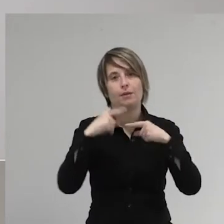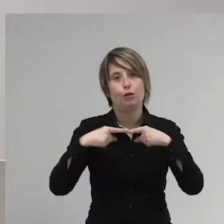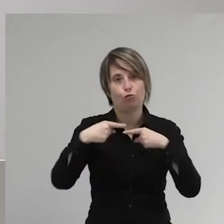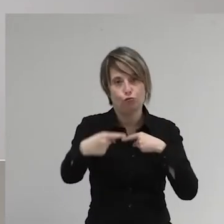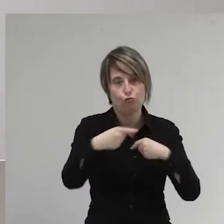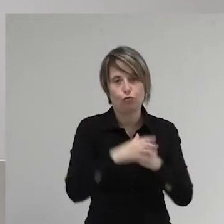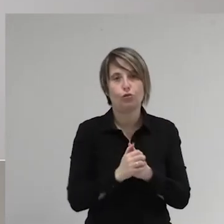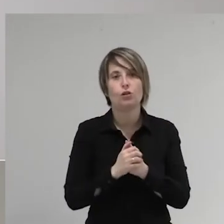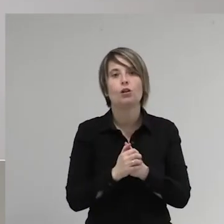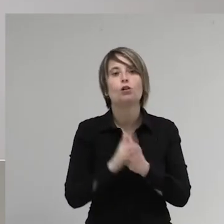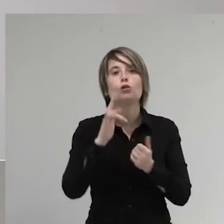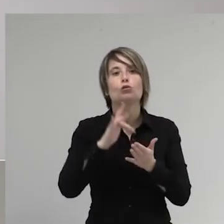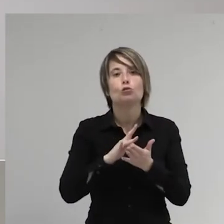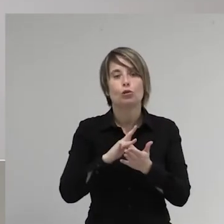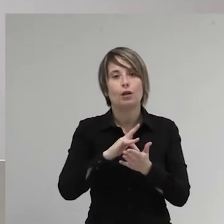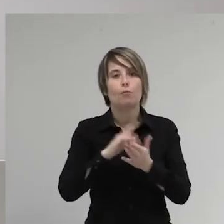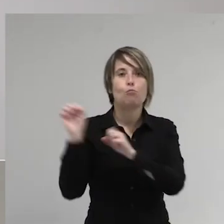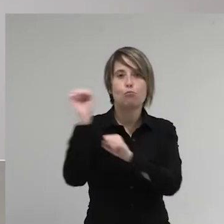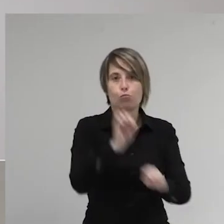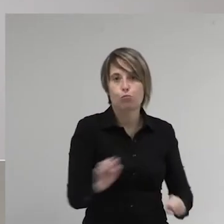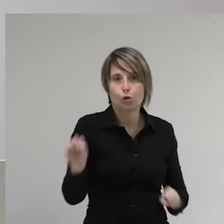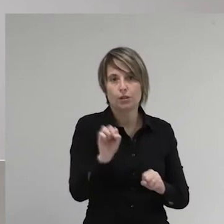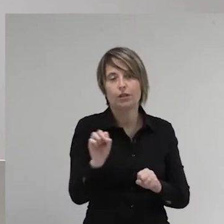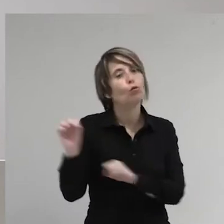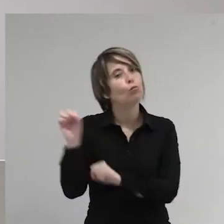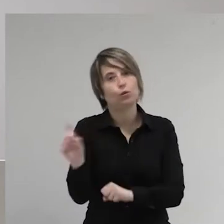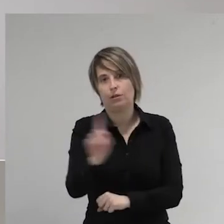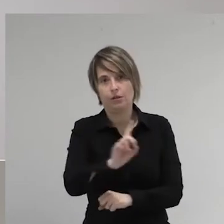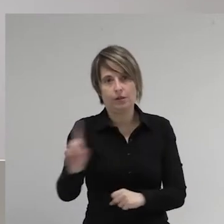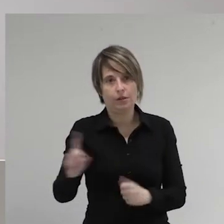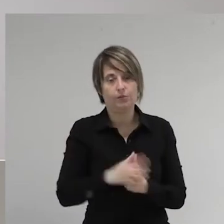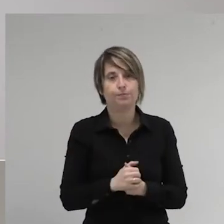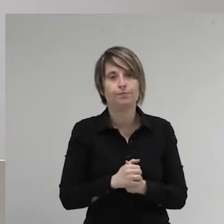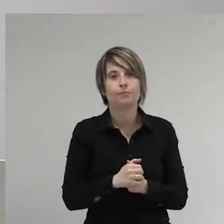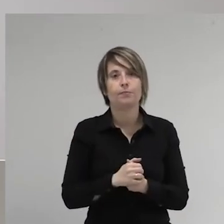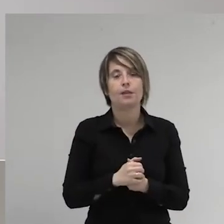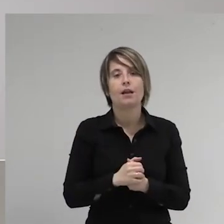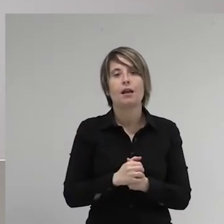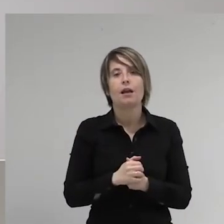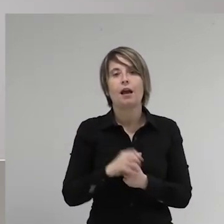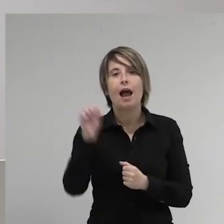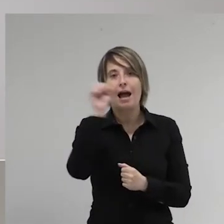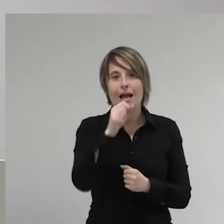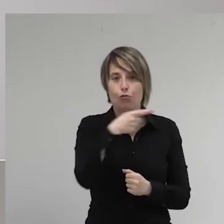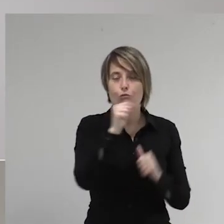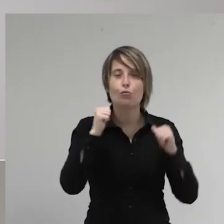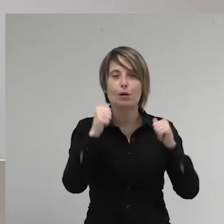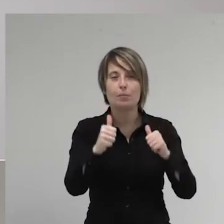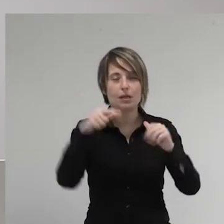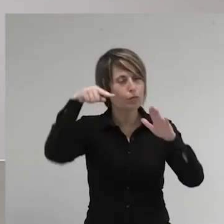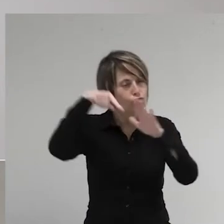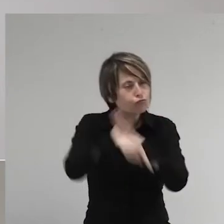tanto aquellas que lo protege como las que no. Ainhoa comenzó a profundizar en esta